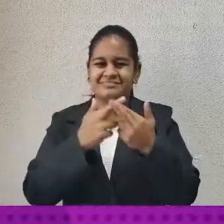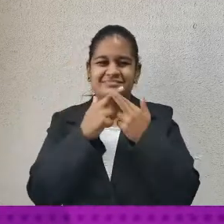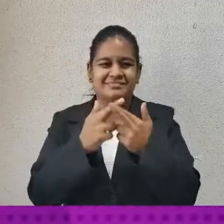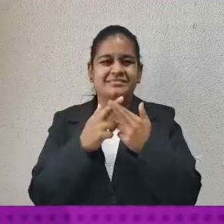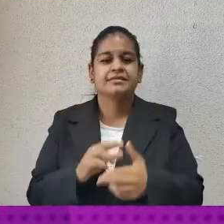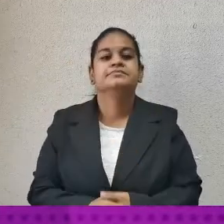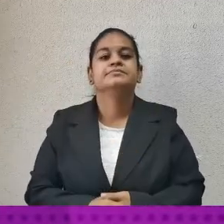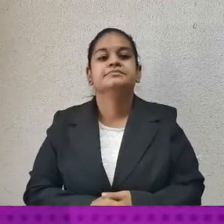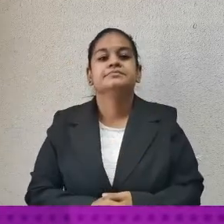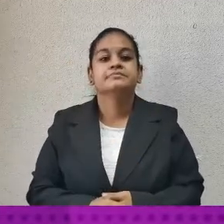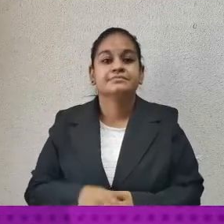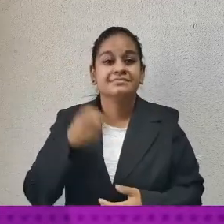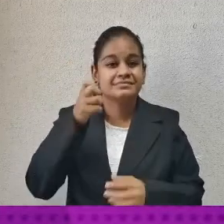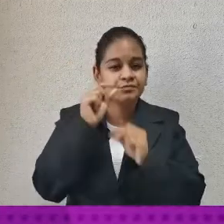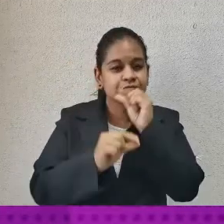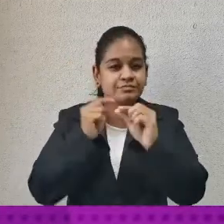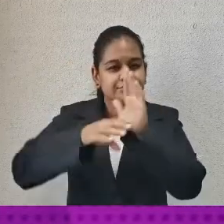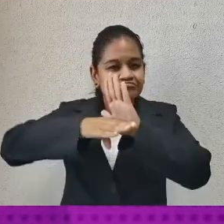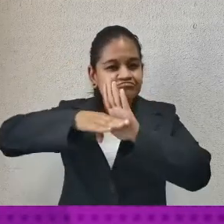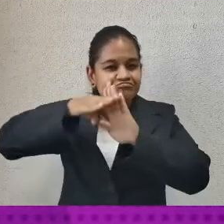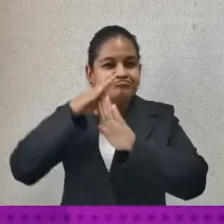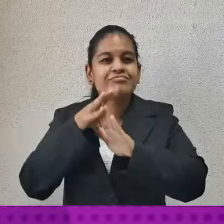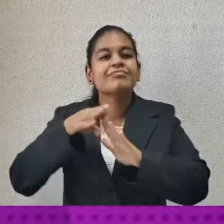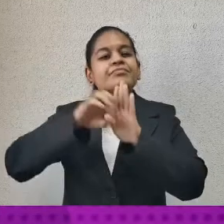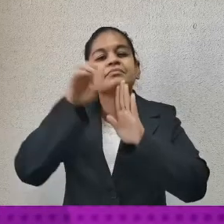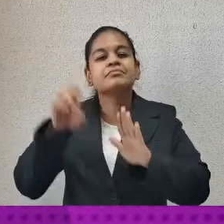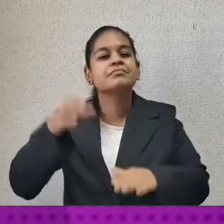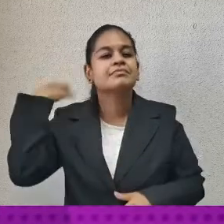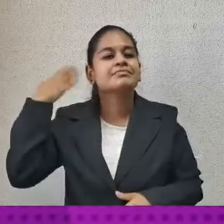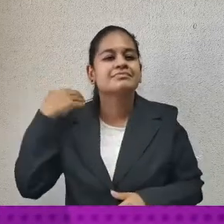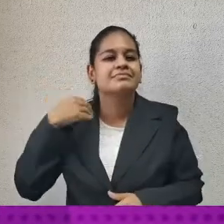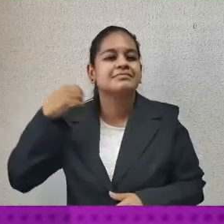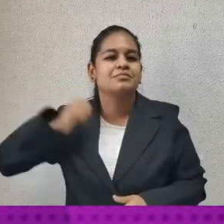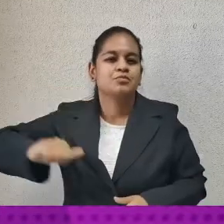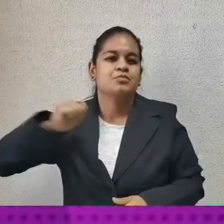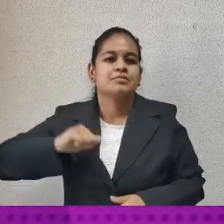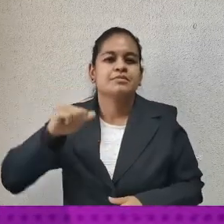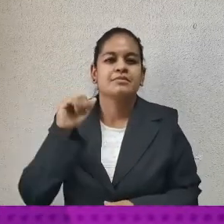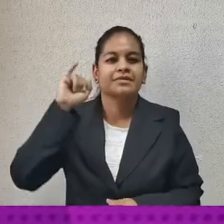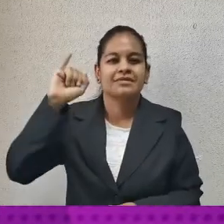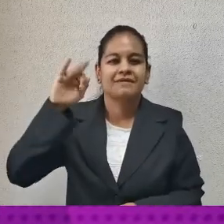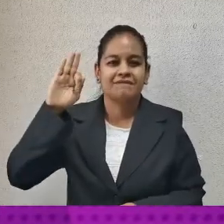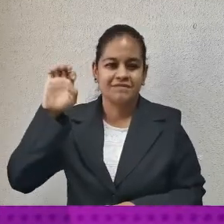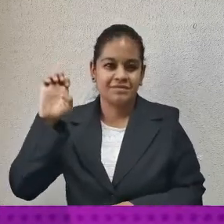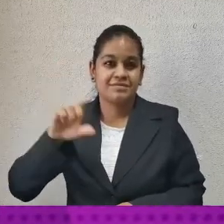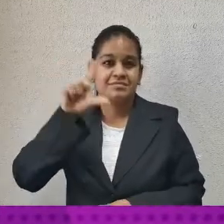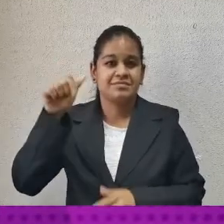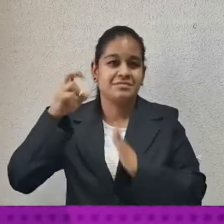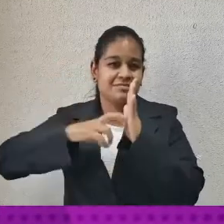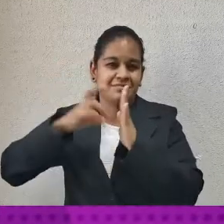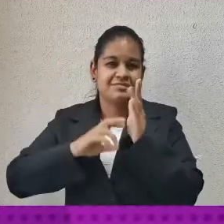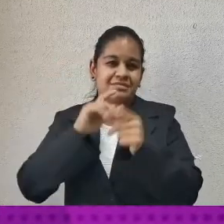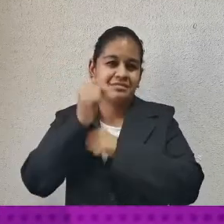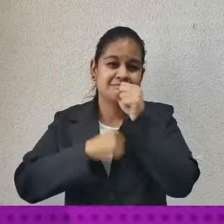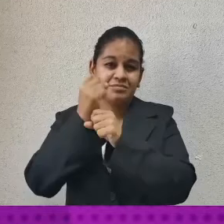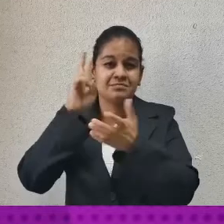ha sido un sistema electoral que ha transitado desde la etapa del Instituto Federal Electoral hasta el 2014 con el inicio del